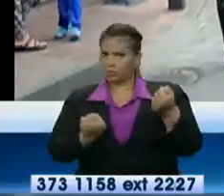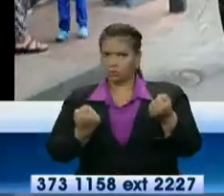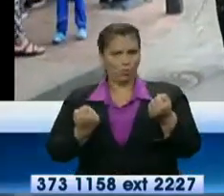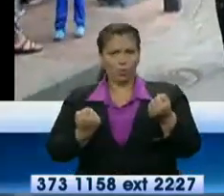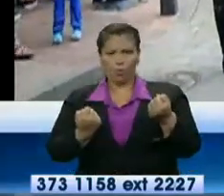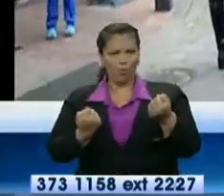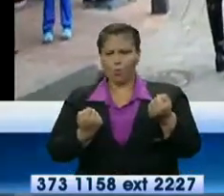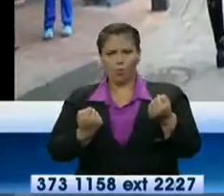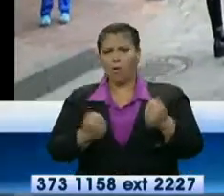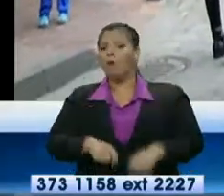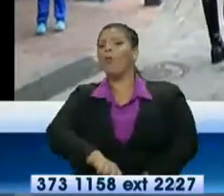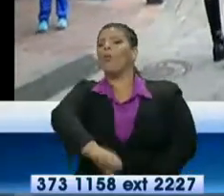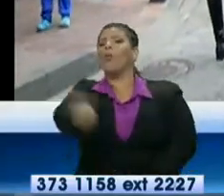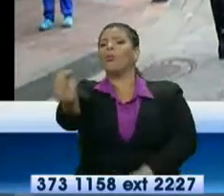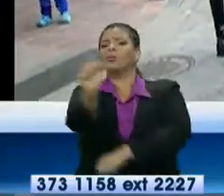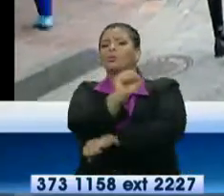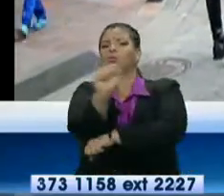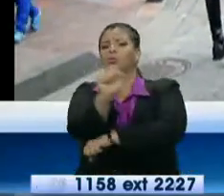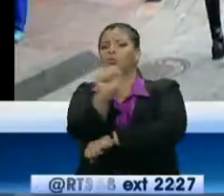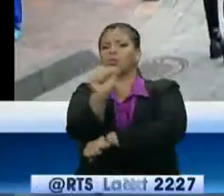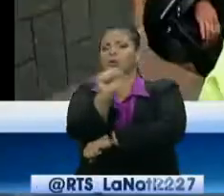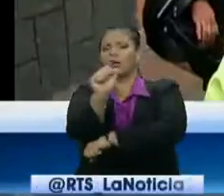evitar a un carro que se pasó la luz roja.